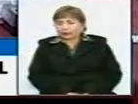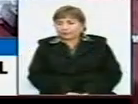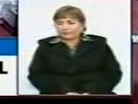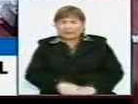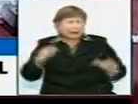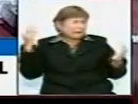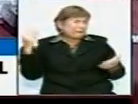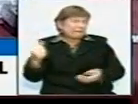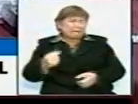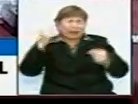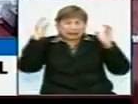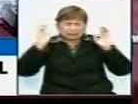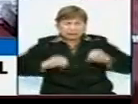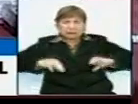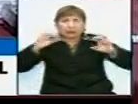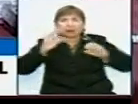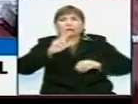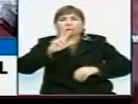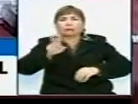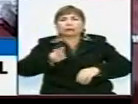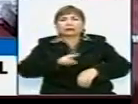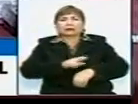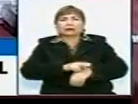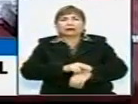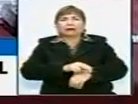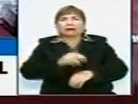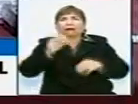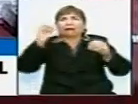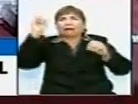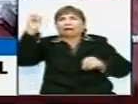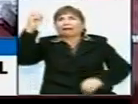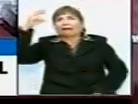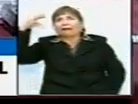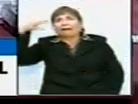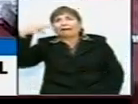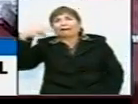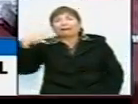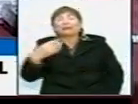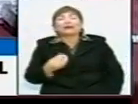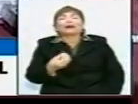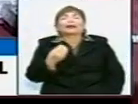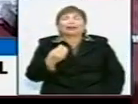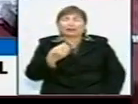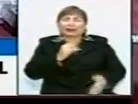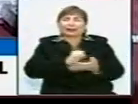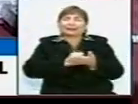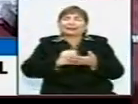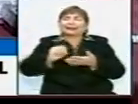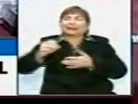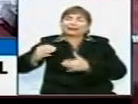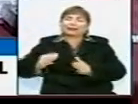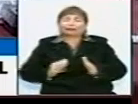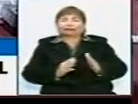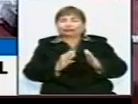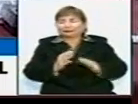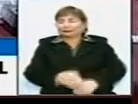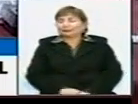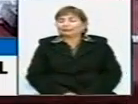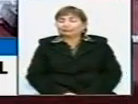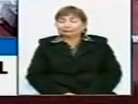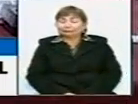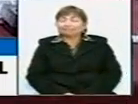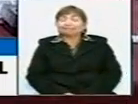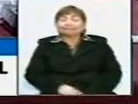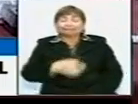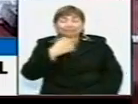torrencialmente y en las tres horas sale el sol y todo está seco porque porque el sistema de drenaje alcantarillado está hecho para eso en